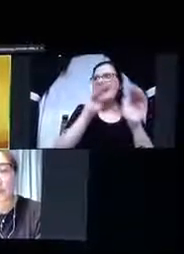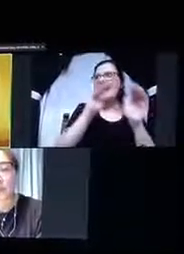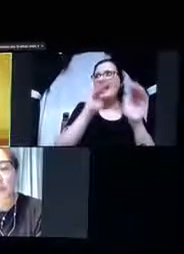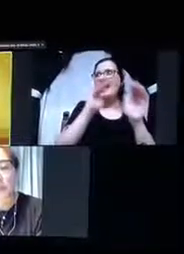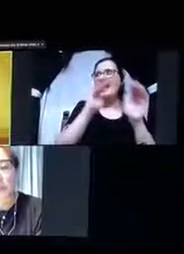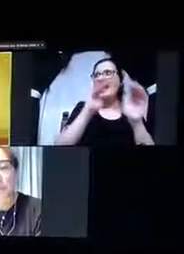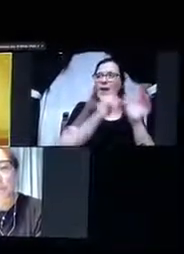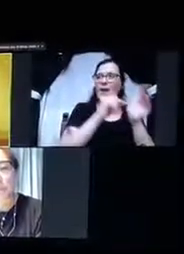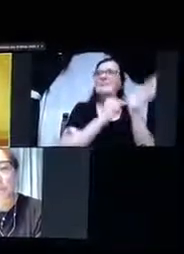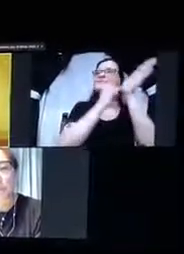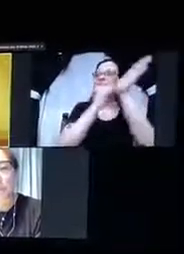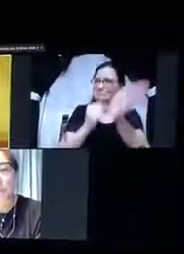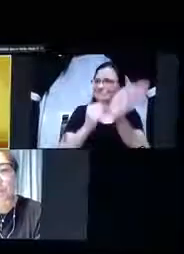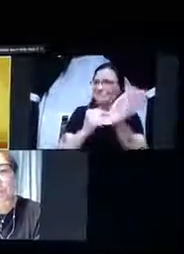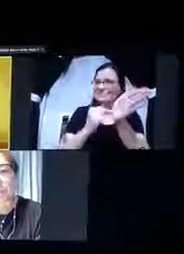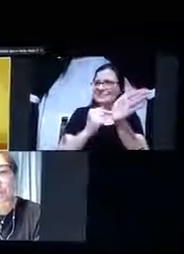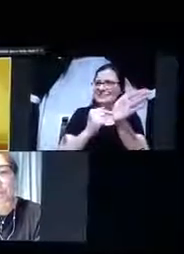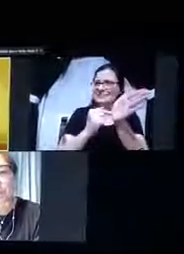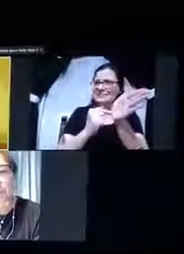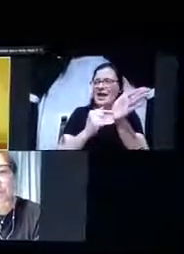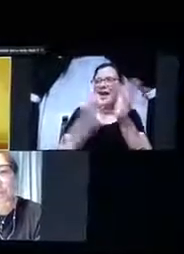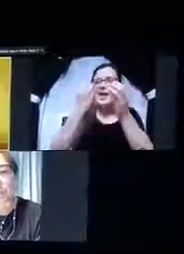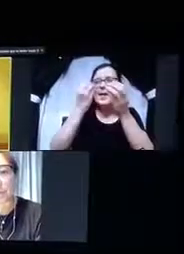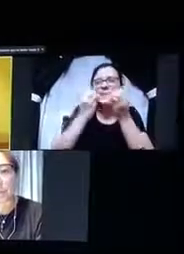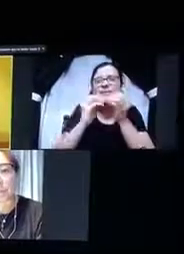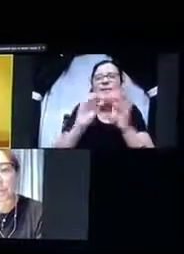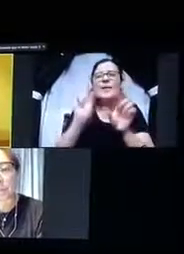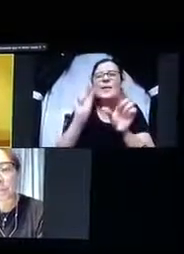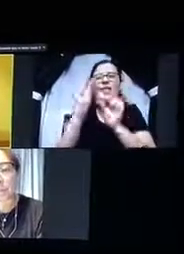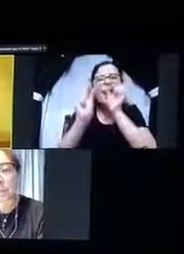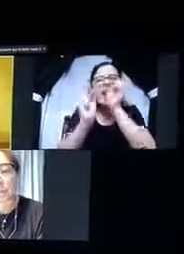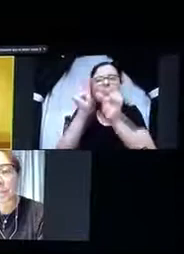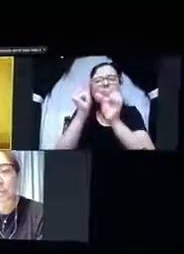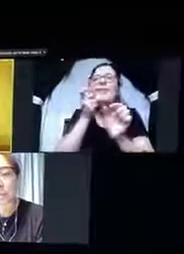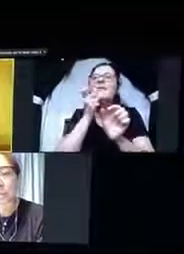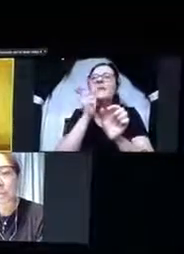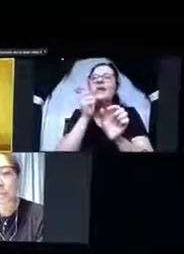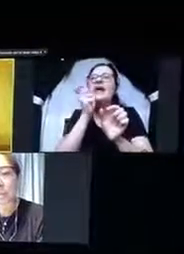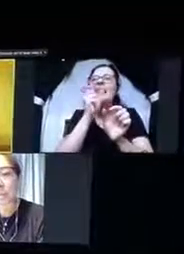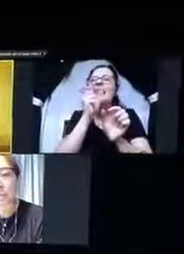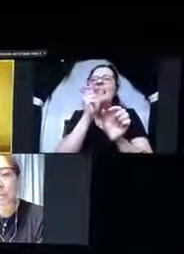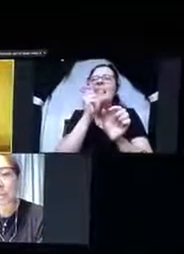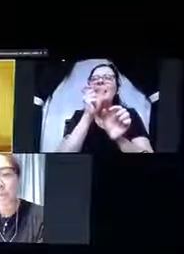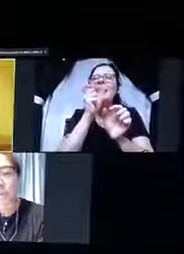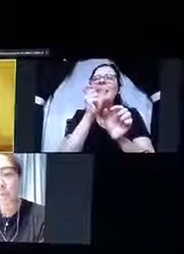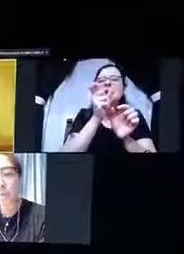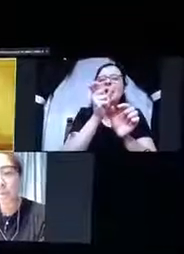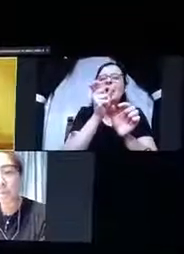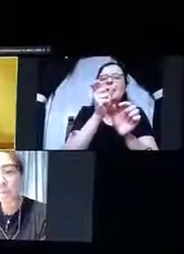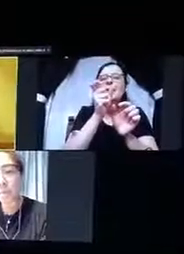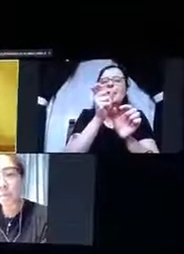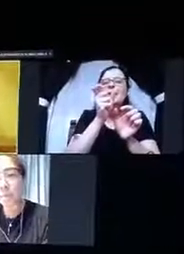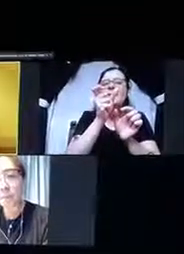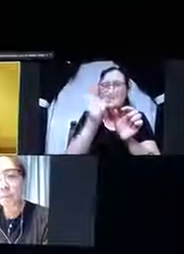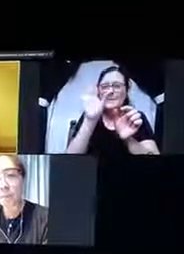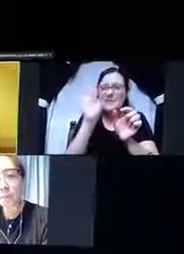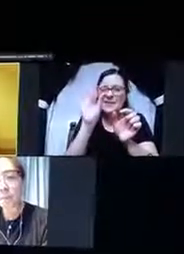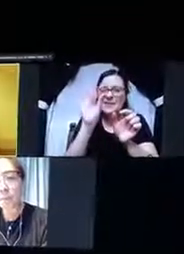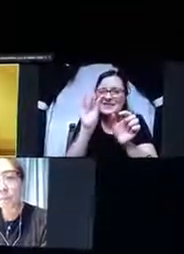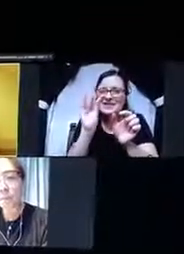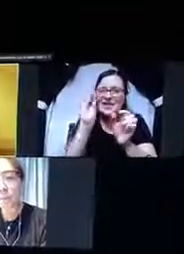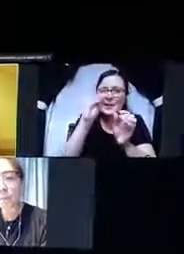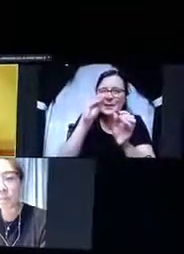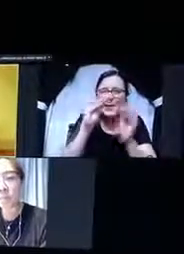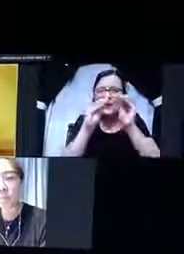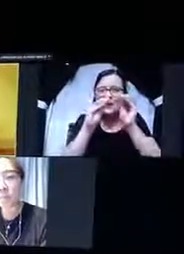empezamos a incorporar vocabulario cada vez más específico, con nombres que denominen un determinado concepto